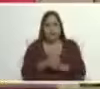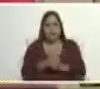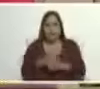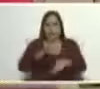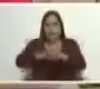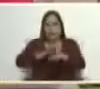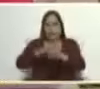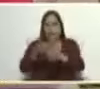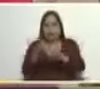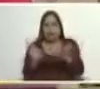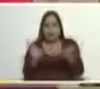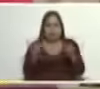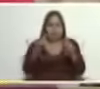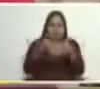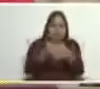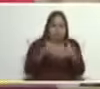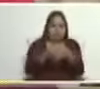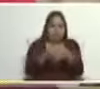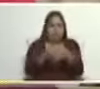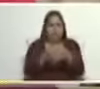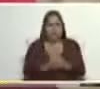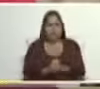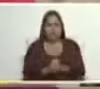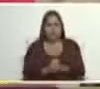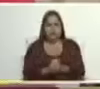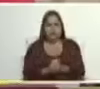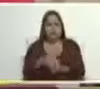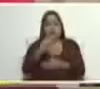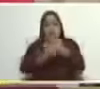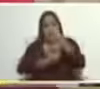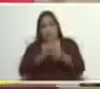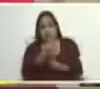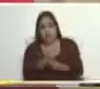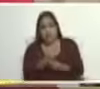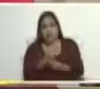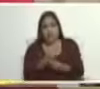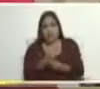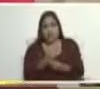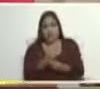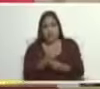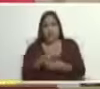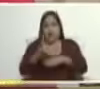circunstancias que llevaron a San